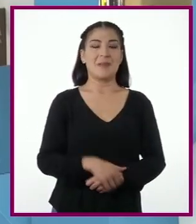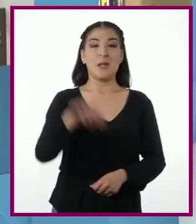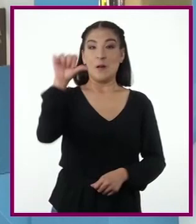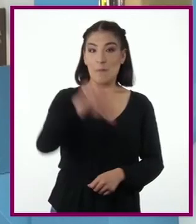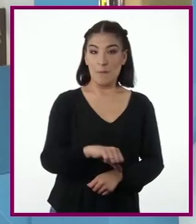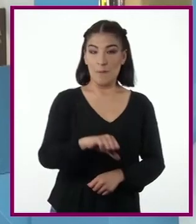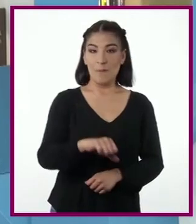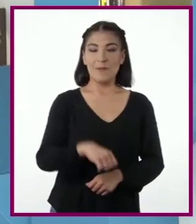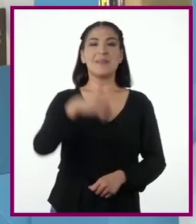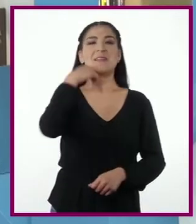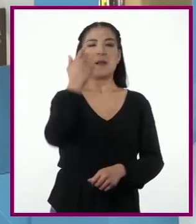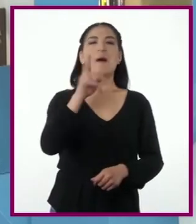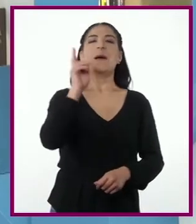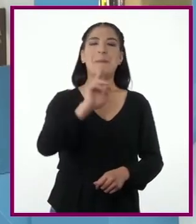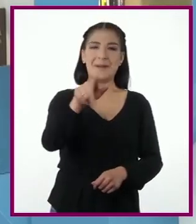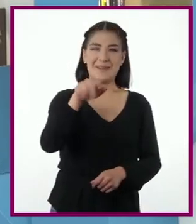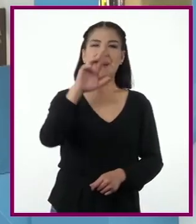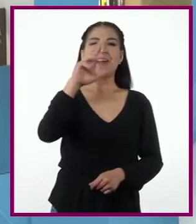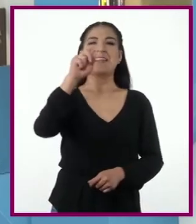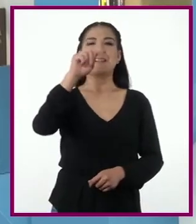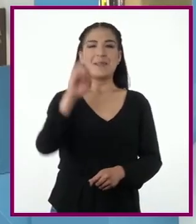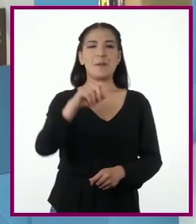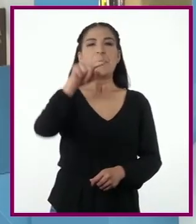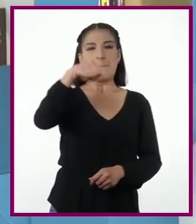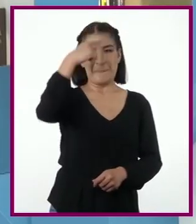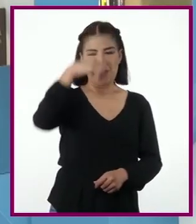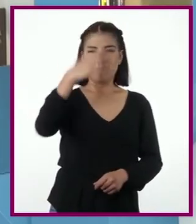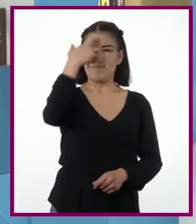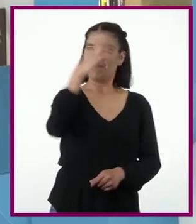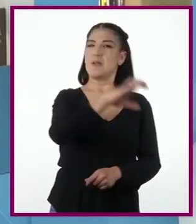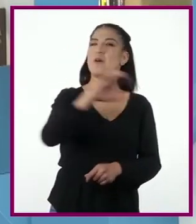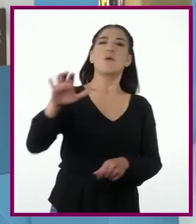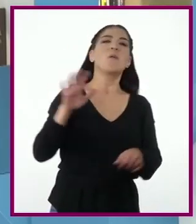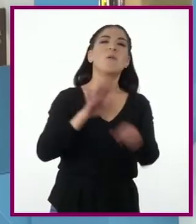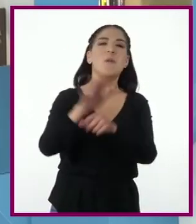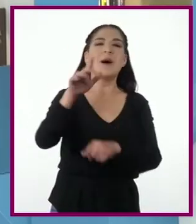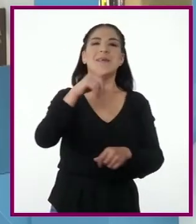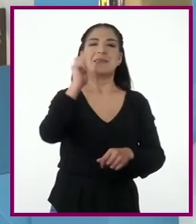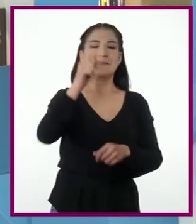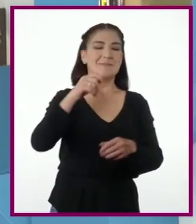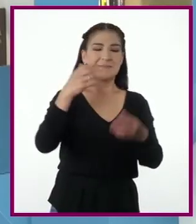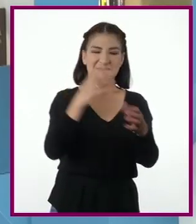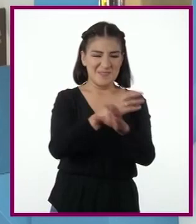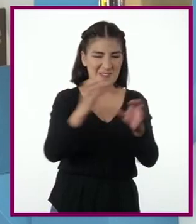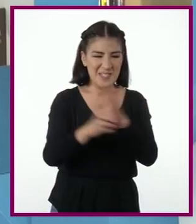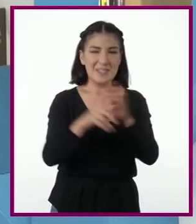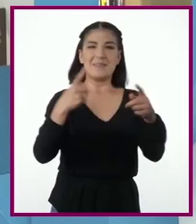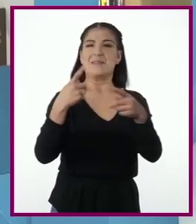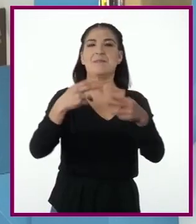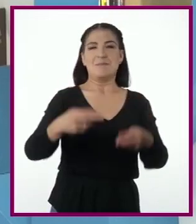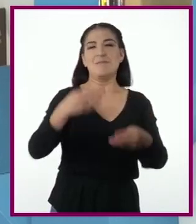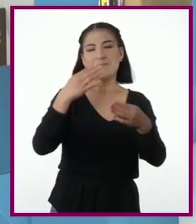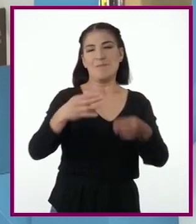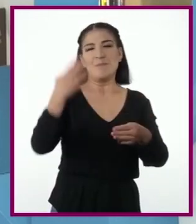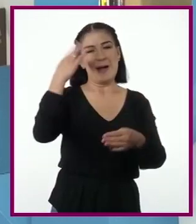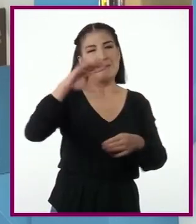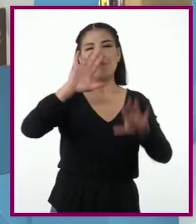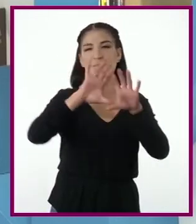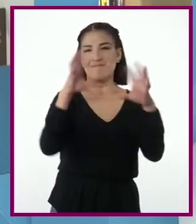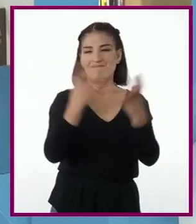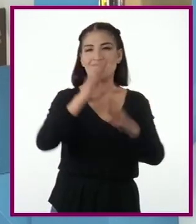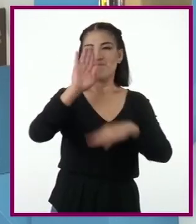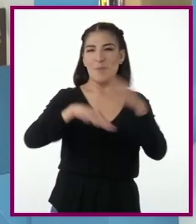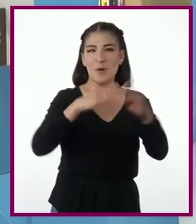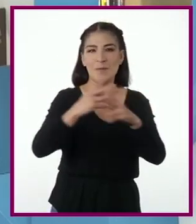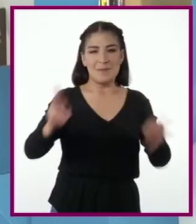Hoy quiero retarte a que reconozcas qué productos del México antiguo actualmente existen